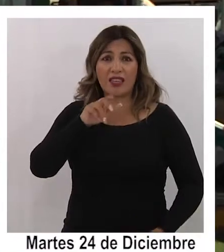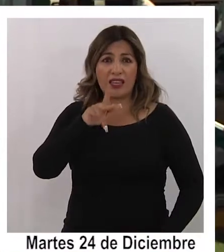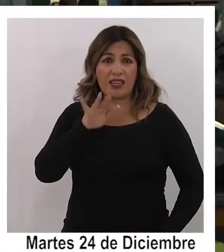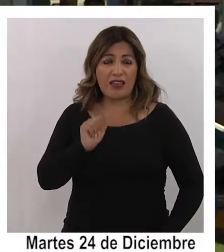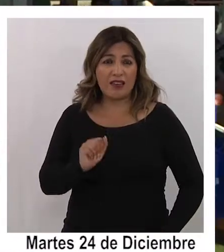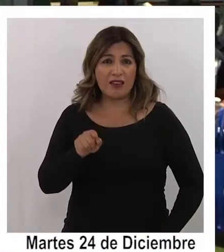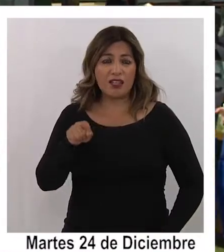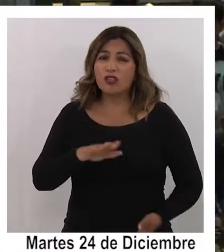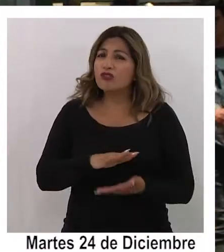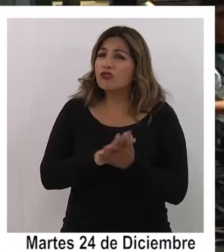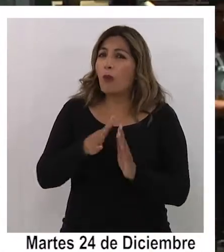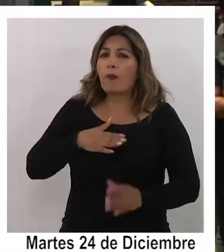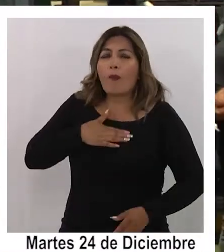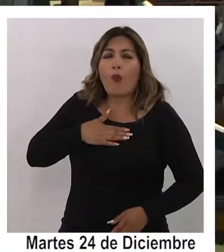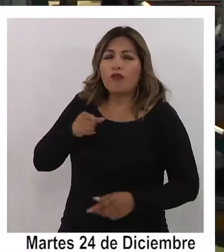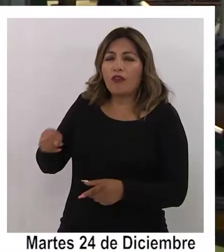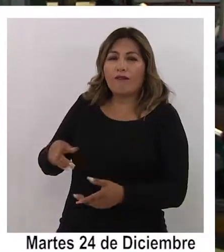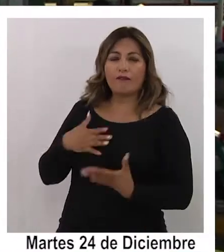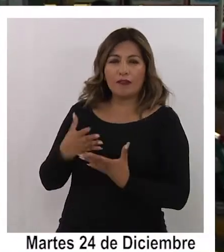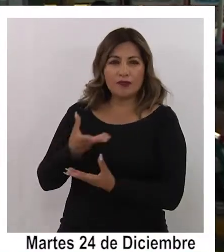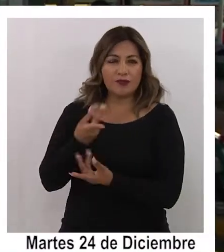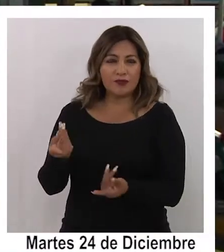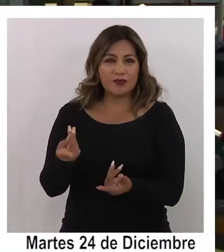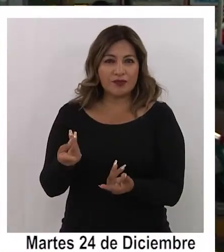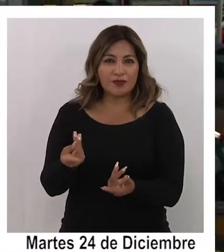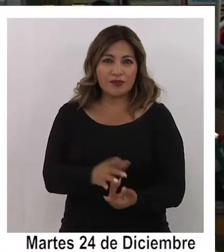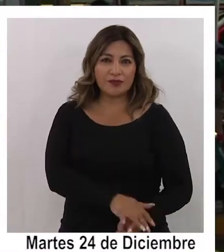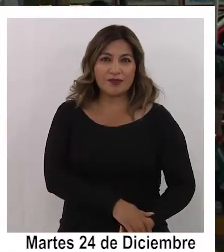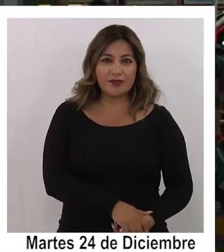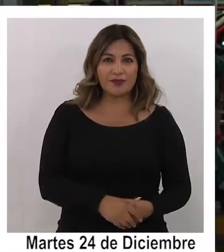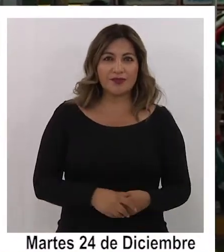que está hecha con todo nuestro gusto.